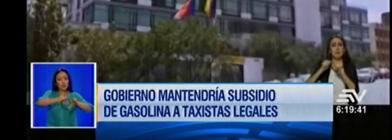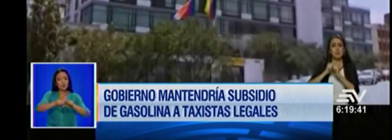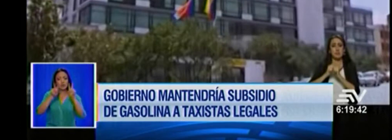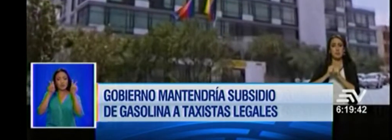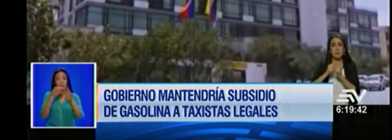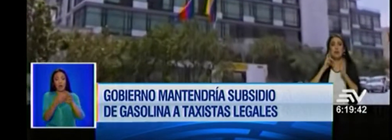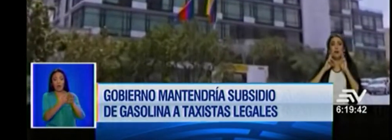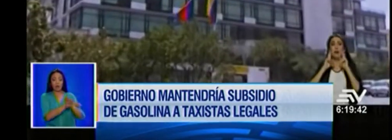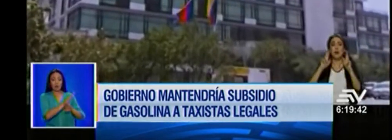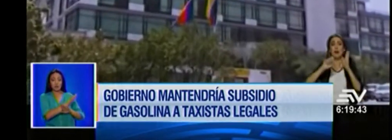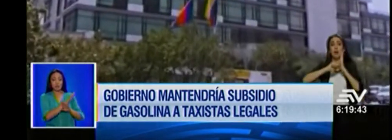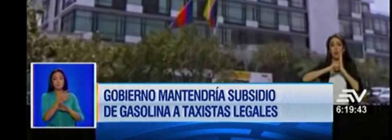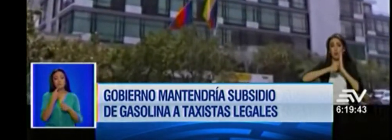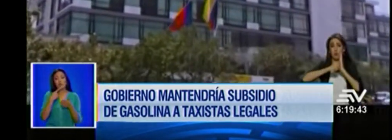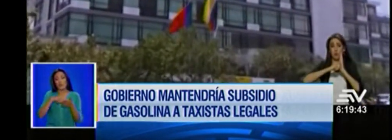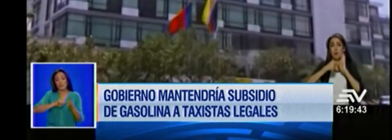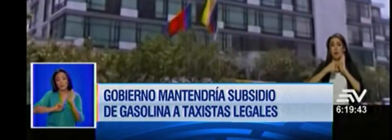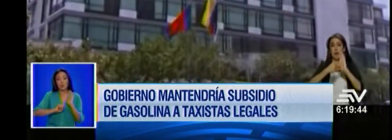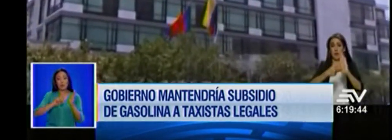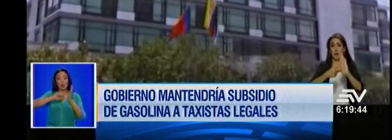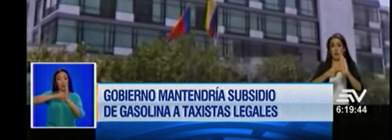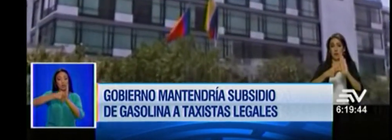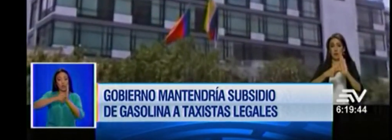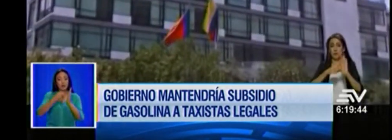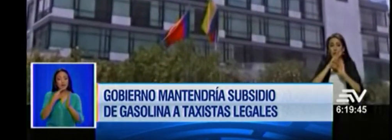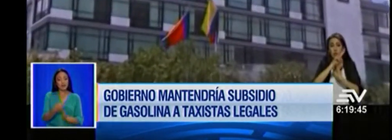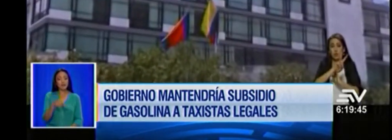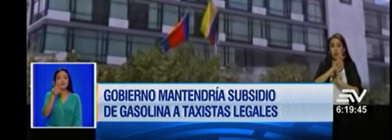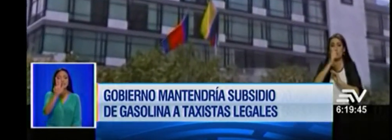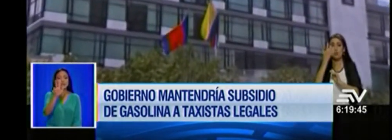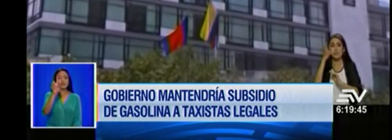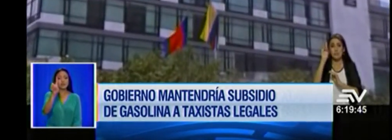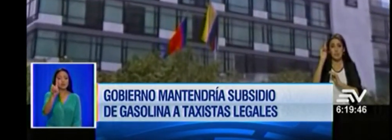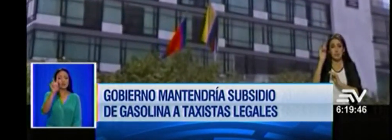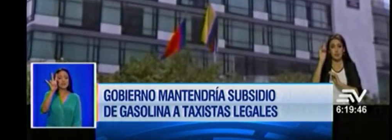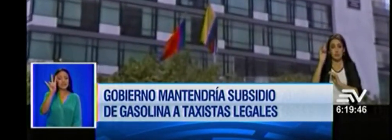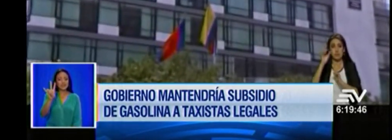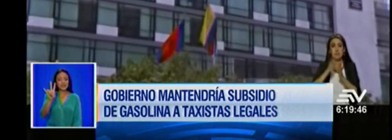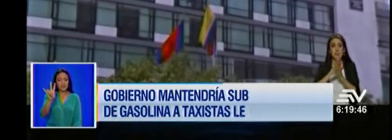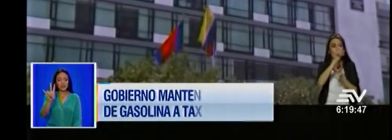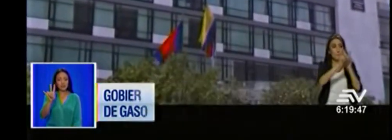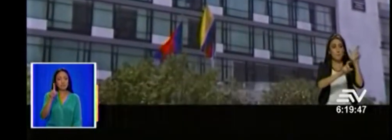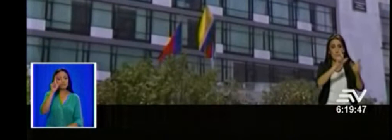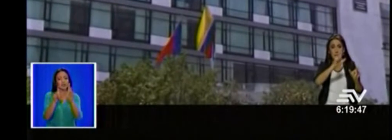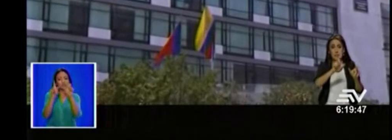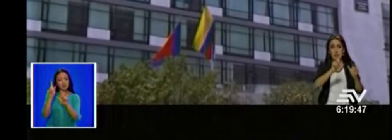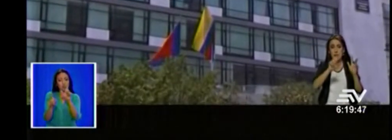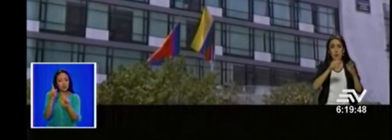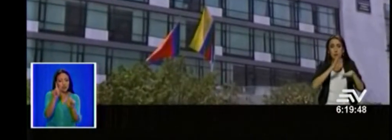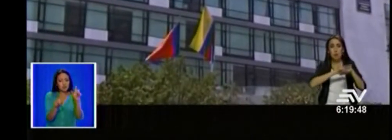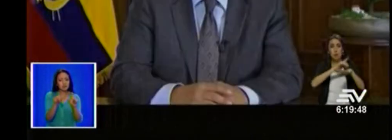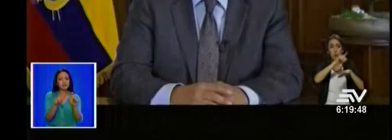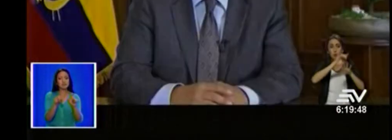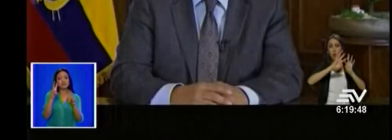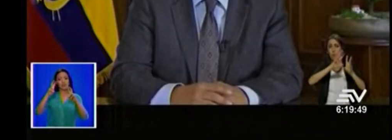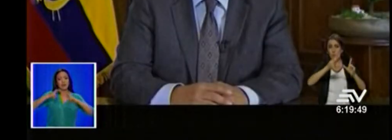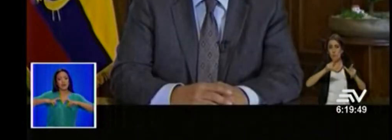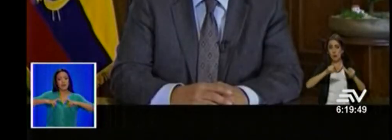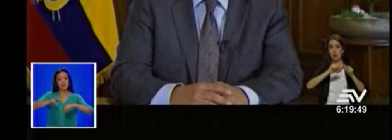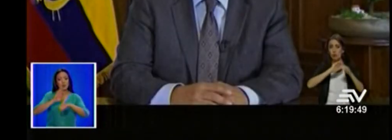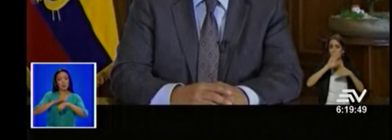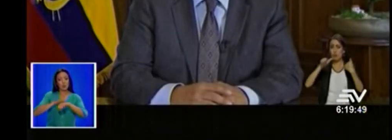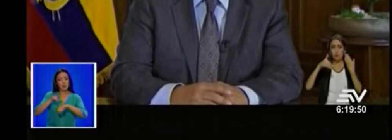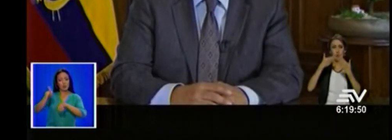la Contraloría indica que existen 317 exfuncionarios con indicios de responsabilidad penal. Todos esos